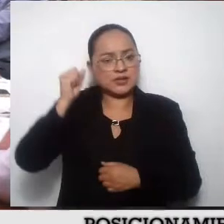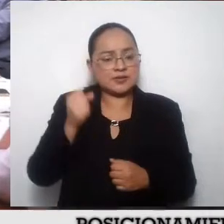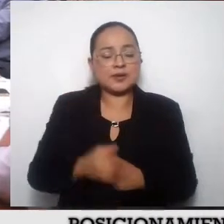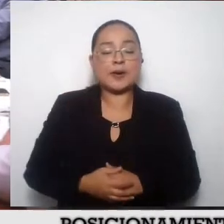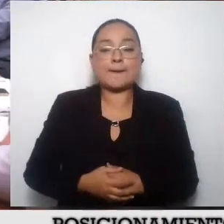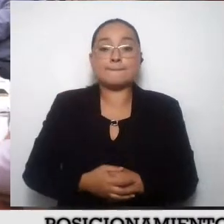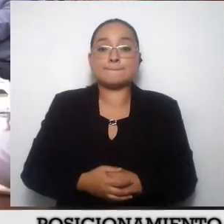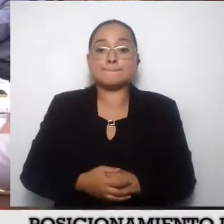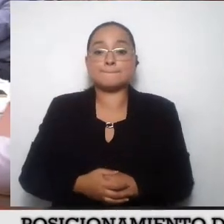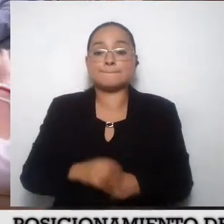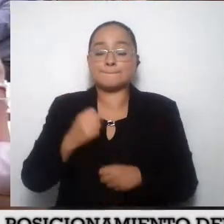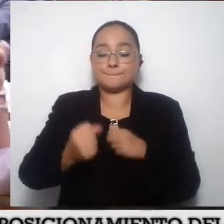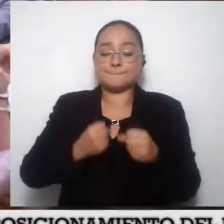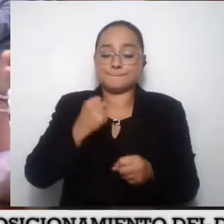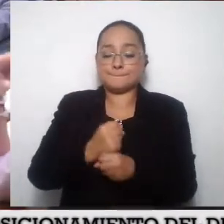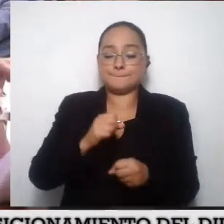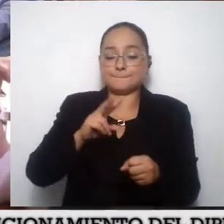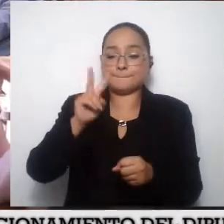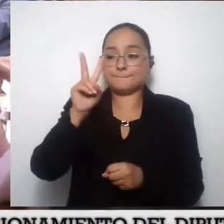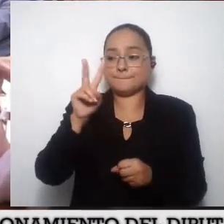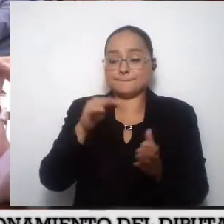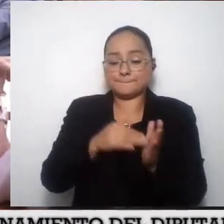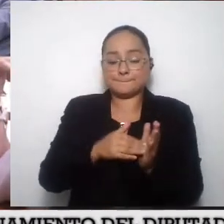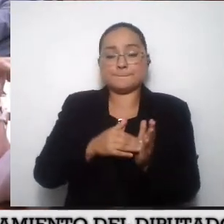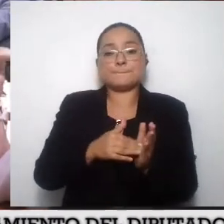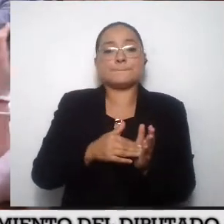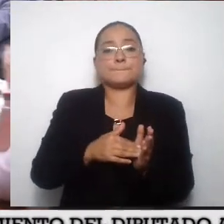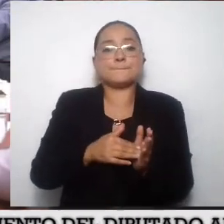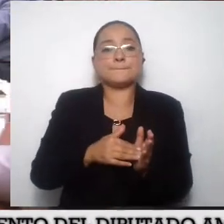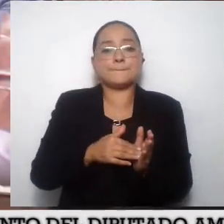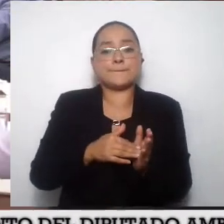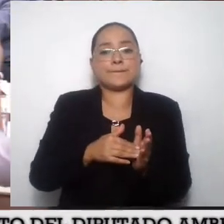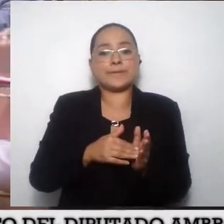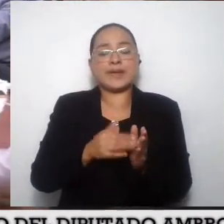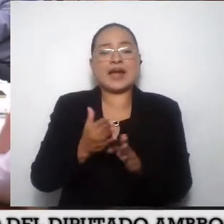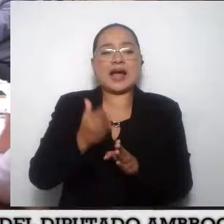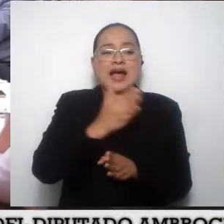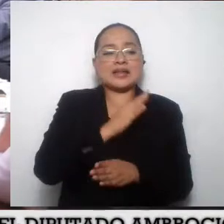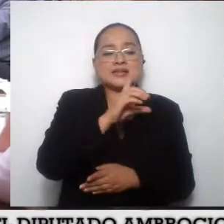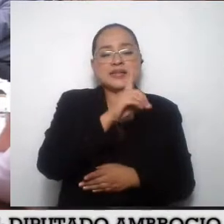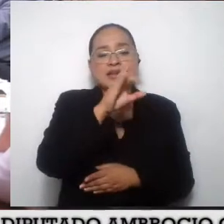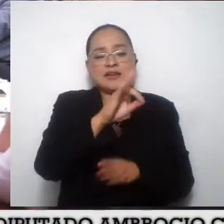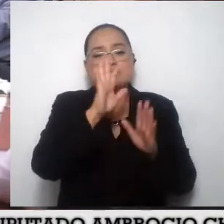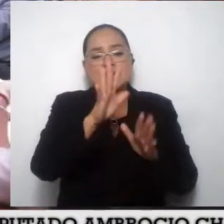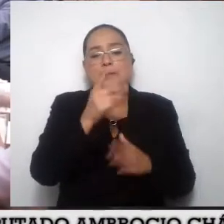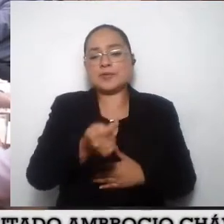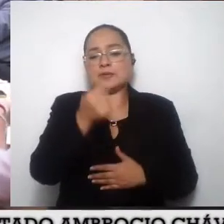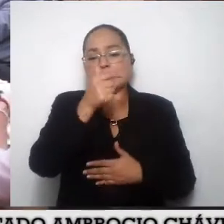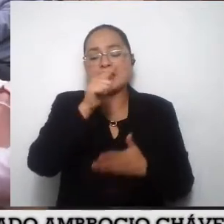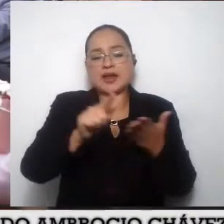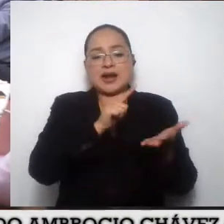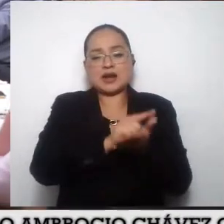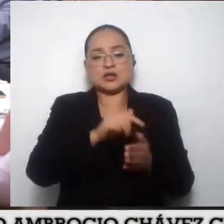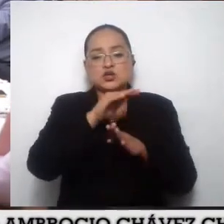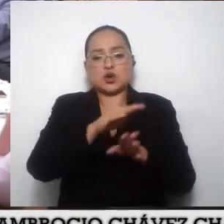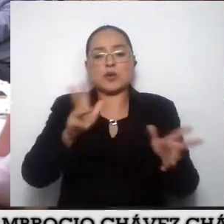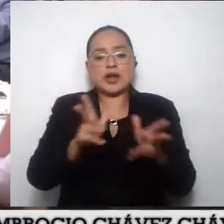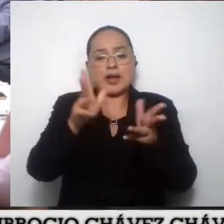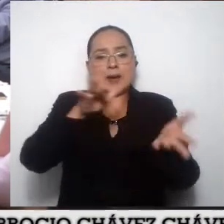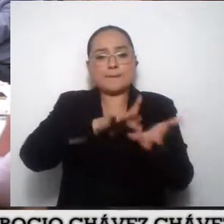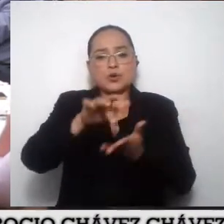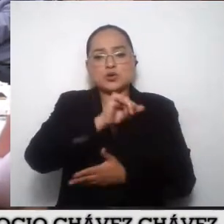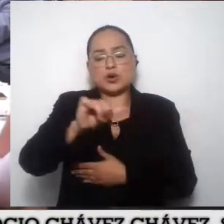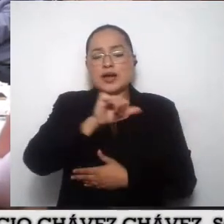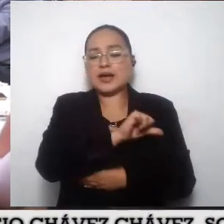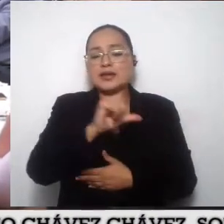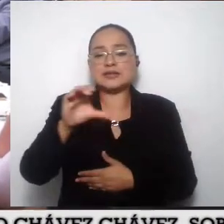el año 2000, en el entonces Distrito Federal, se aprobó la primera ley sobre fomento a las asociaciones civiles.